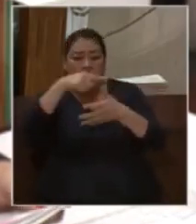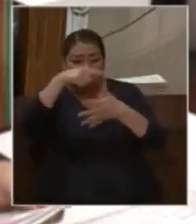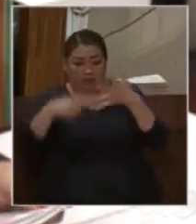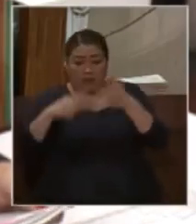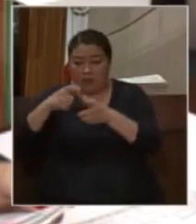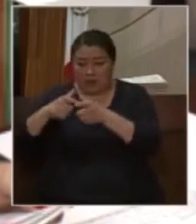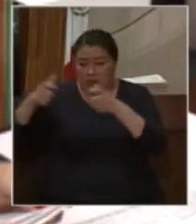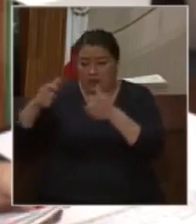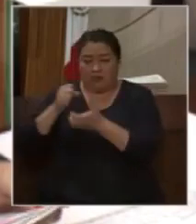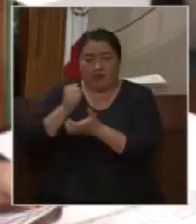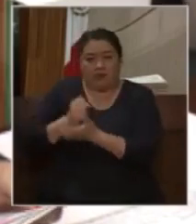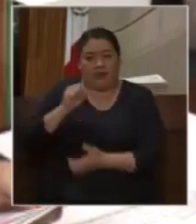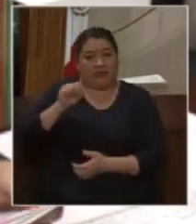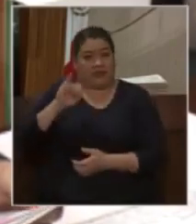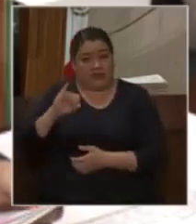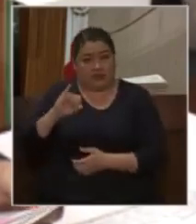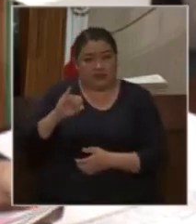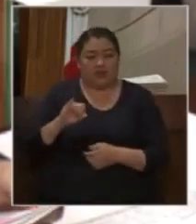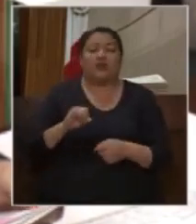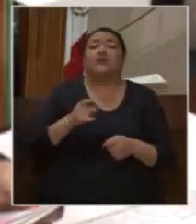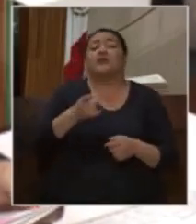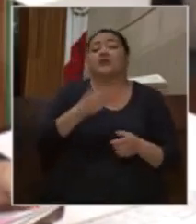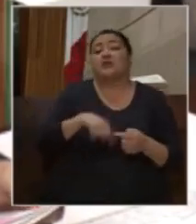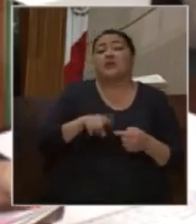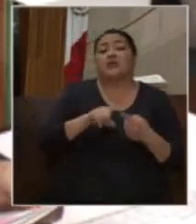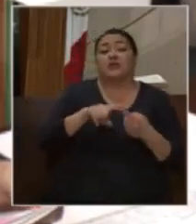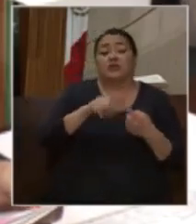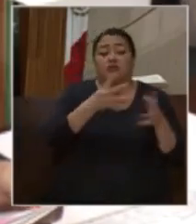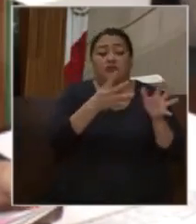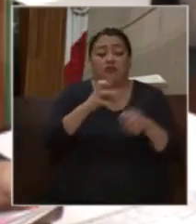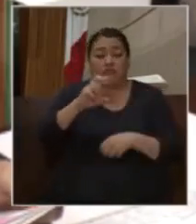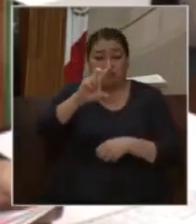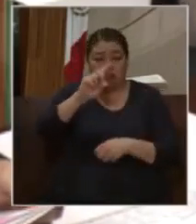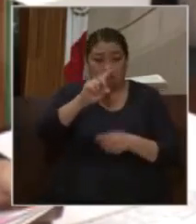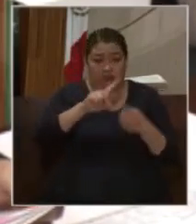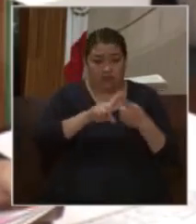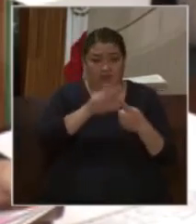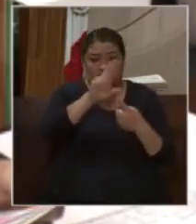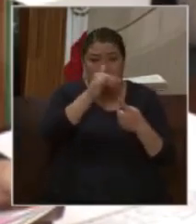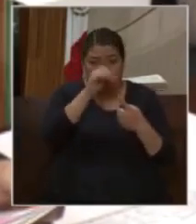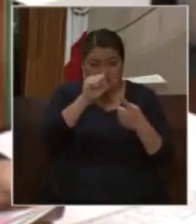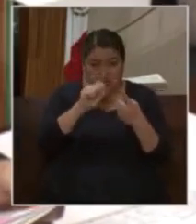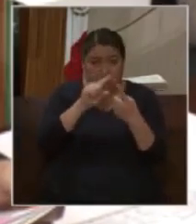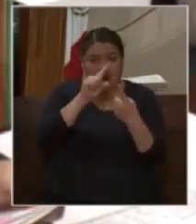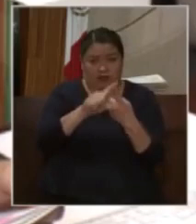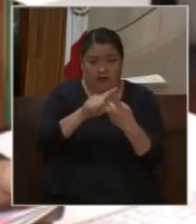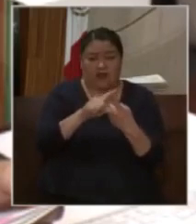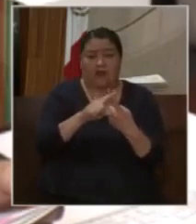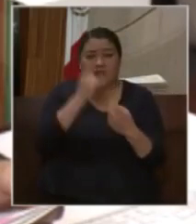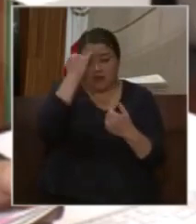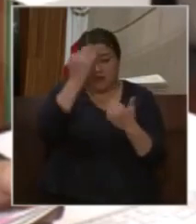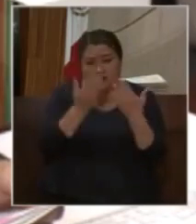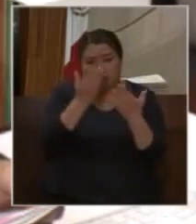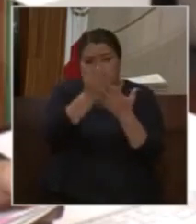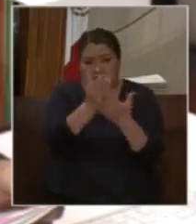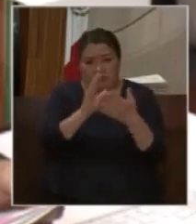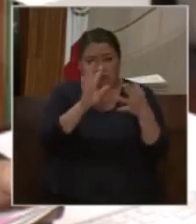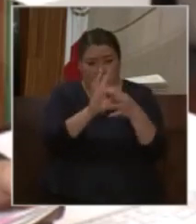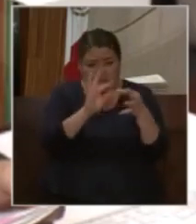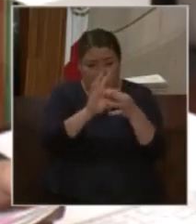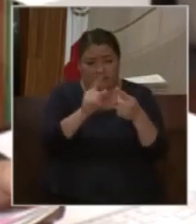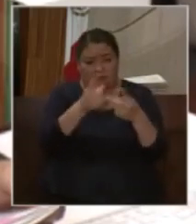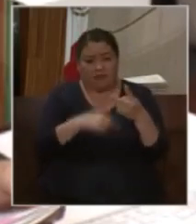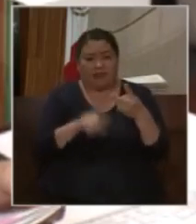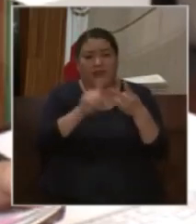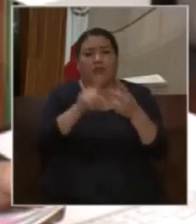fueron aprobados por unanimidad de votos, con la precisión de que en el 930 el magistrado Reyes Rodríguez Mondragón anuncia la emisión de un voto